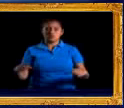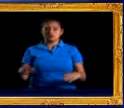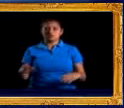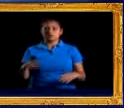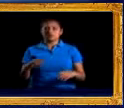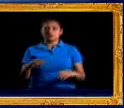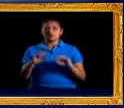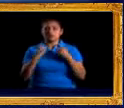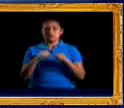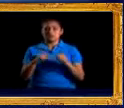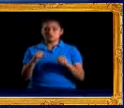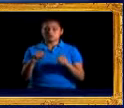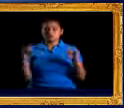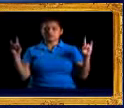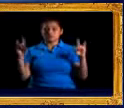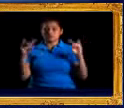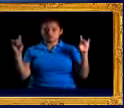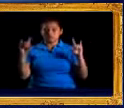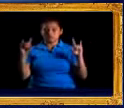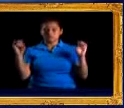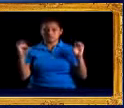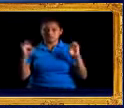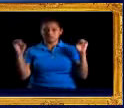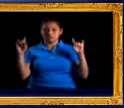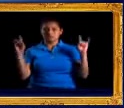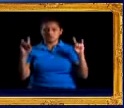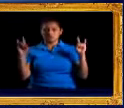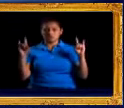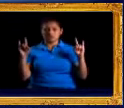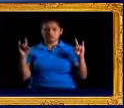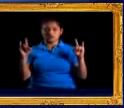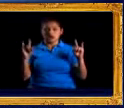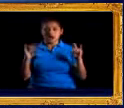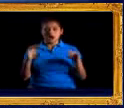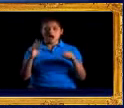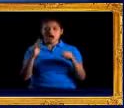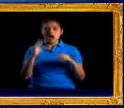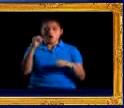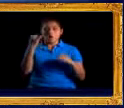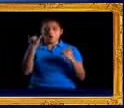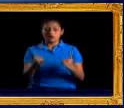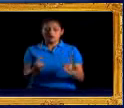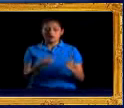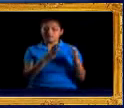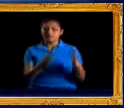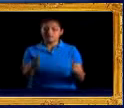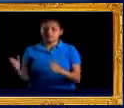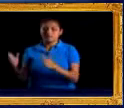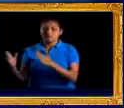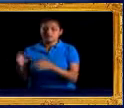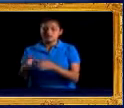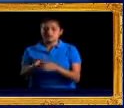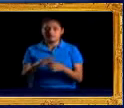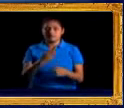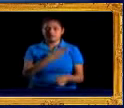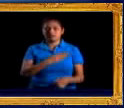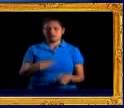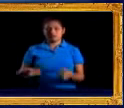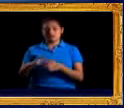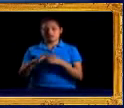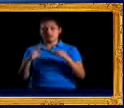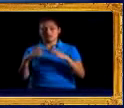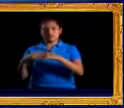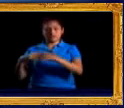provocó, hermano, Estados Unidos. Ahora la administración de Obama e Israel han estado teniendo lugar en